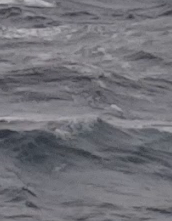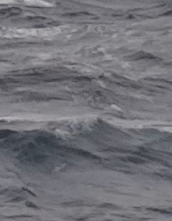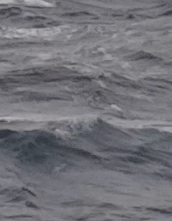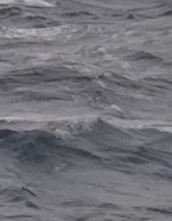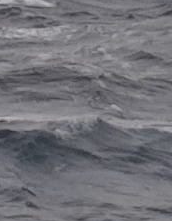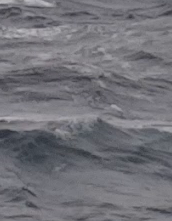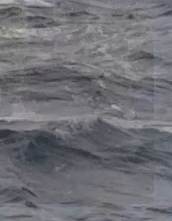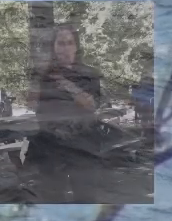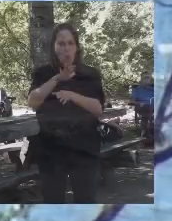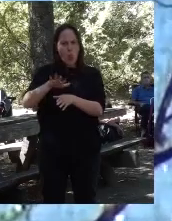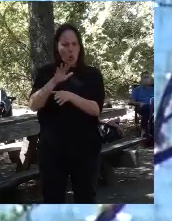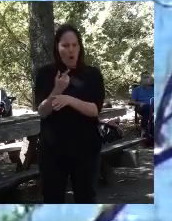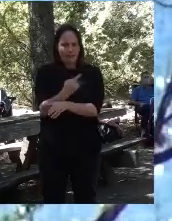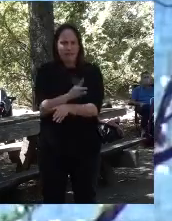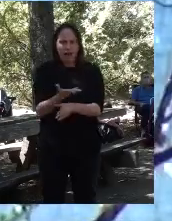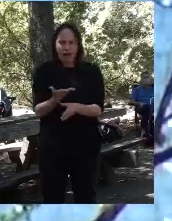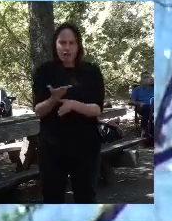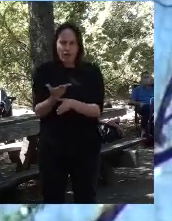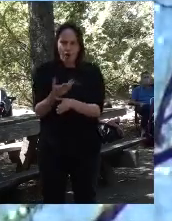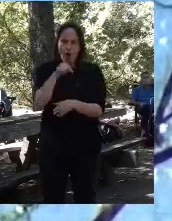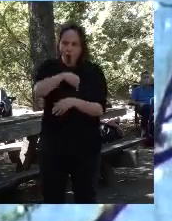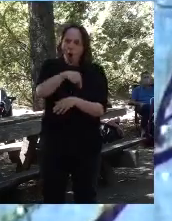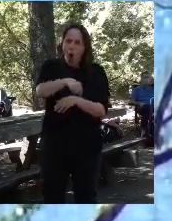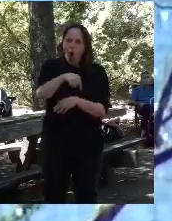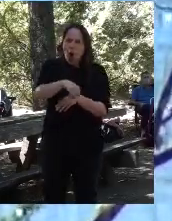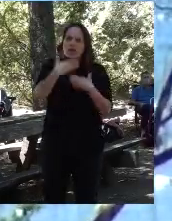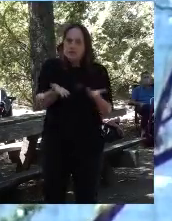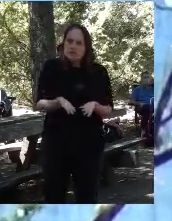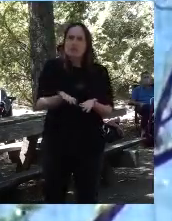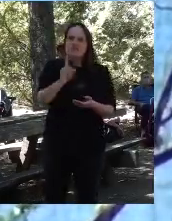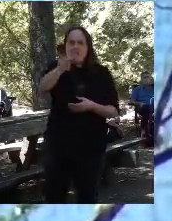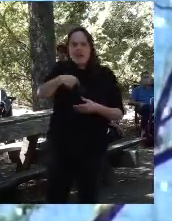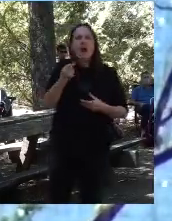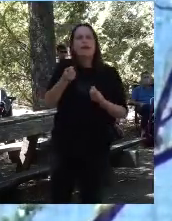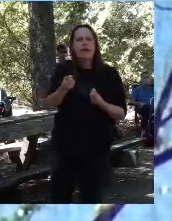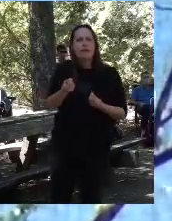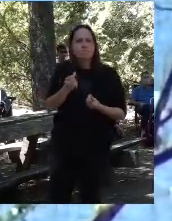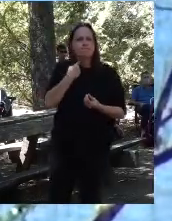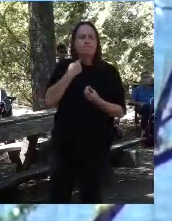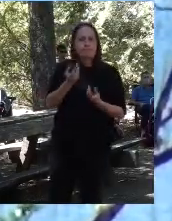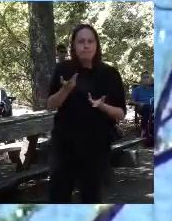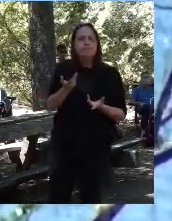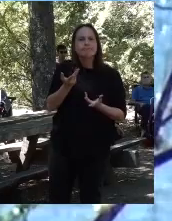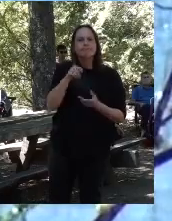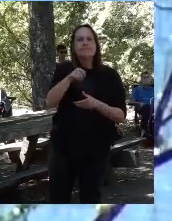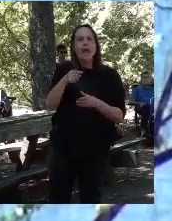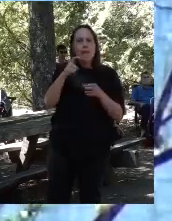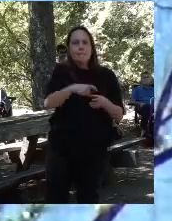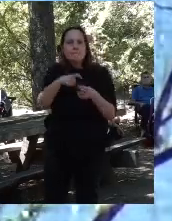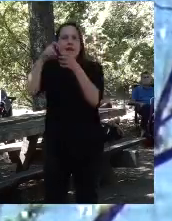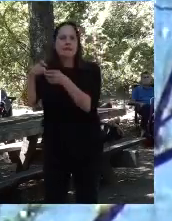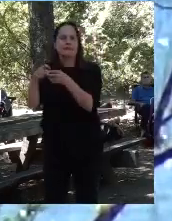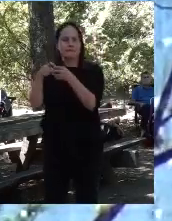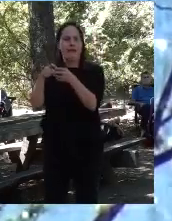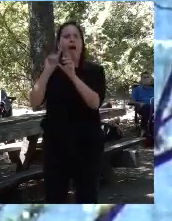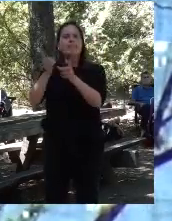fue. Y hoy día el krill está bajo la presión de la pesca industrial y